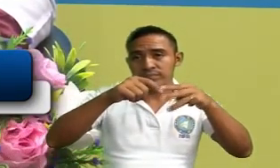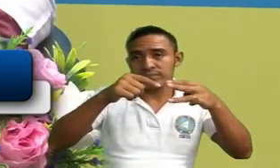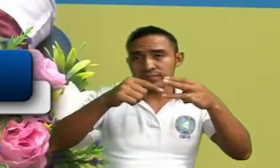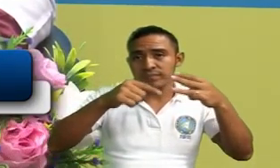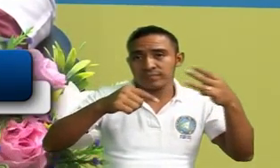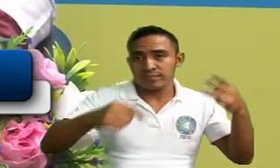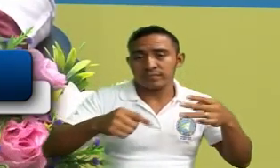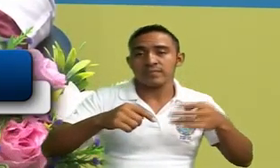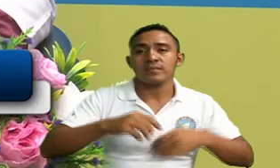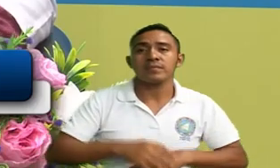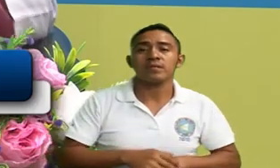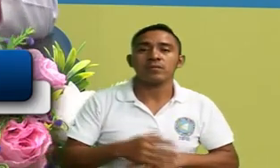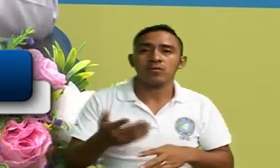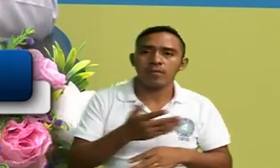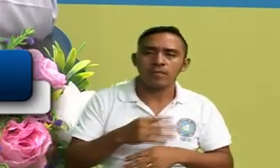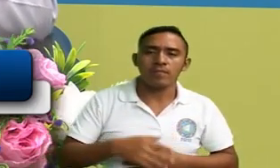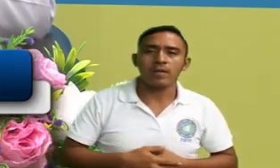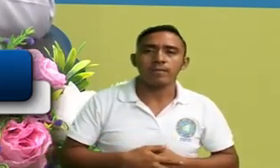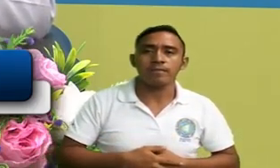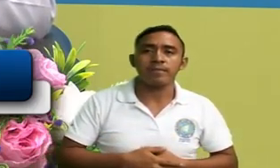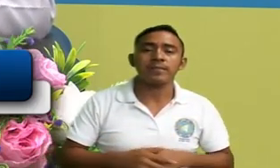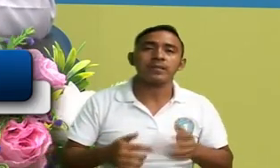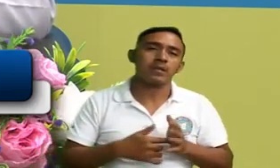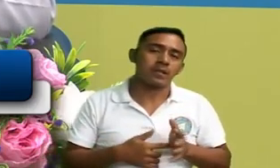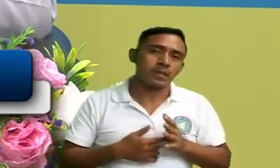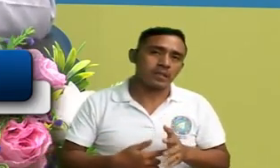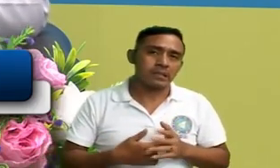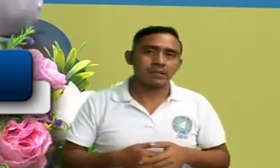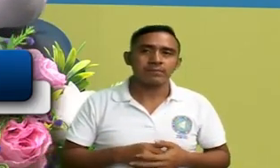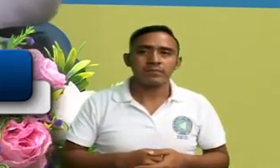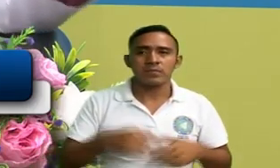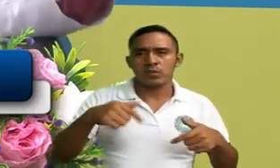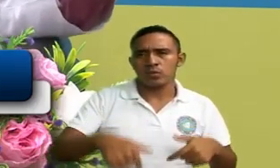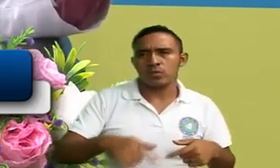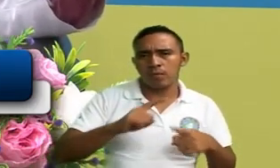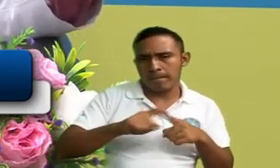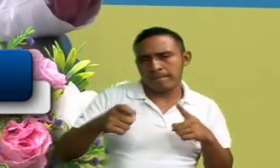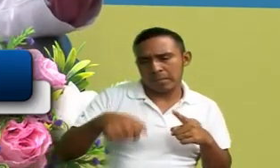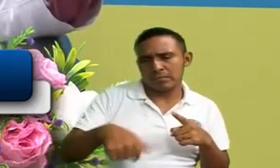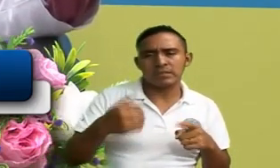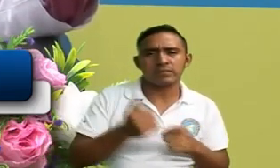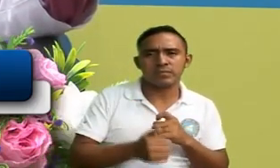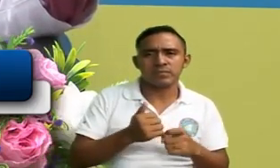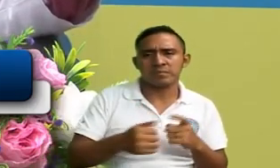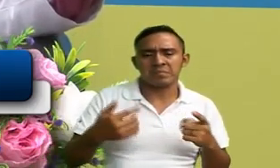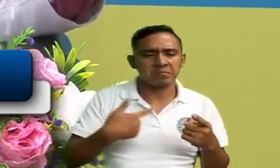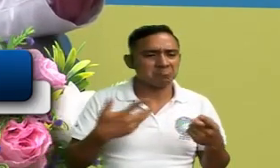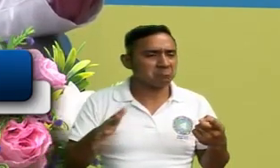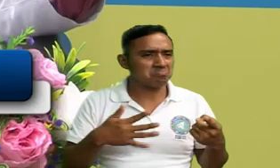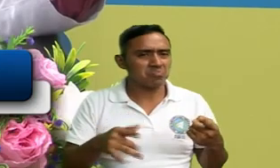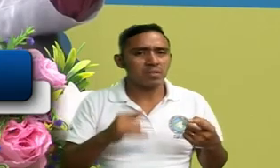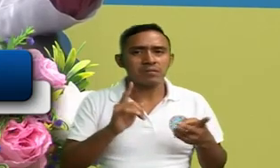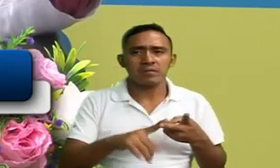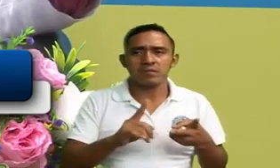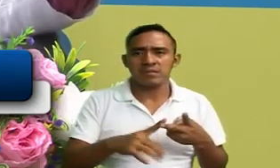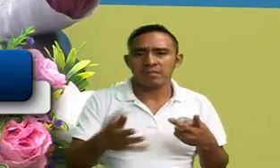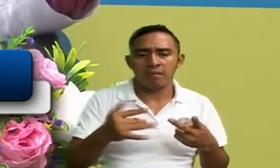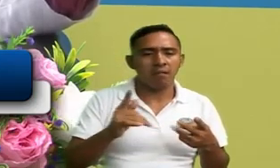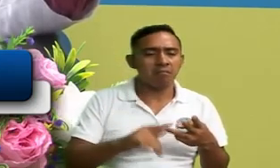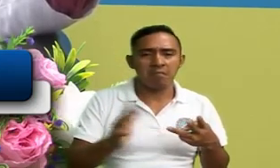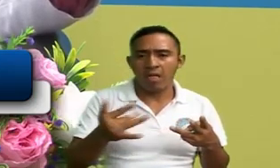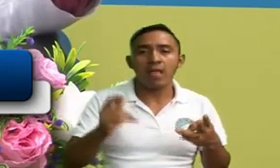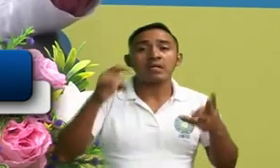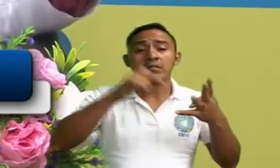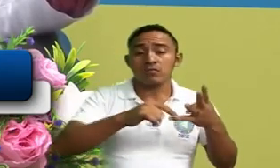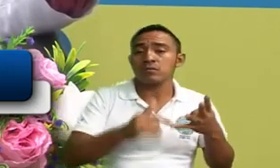cíclico, es menstrual. Si la paciente tuvo, por ejemplo, sintomatología un mes, en el otro mes pasaron 3-4 meses y no tuvo